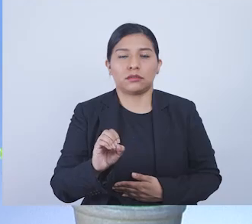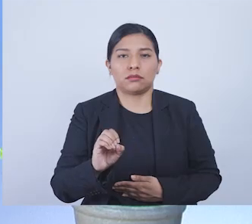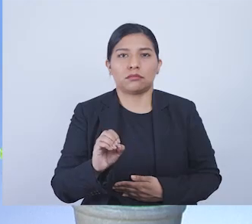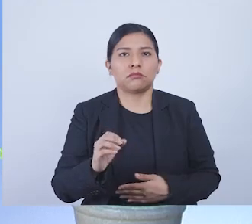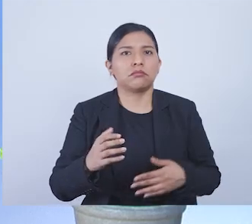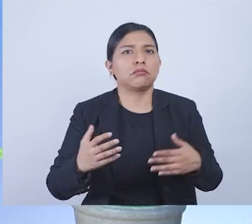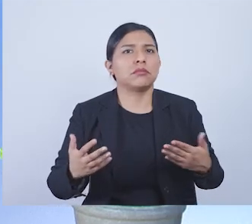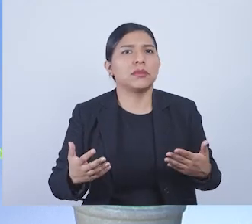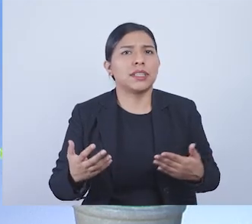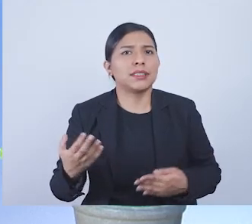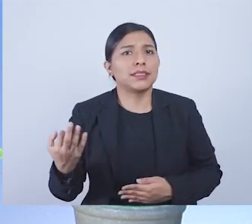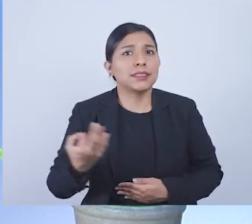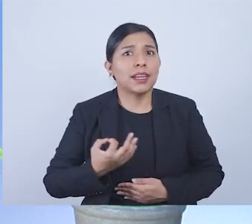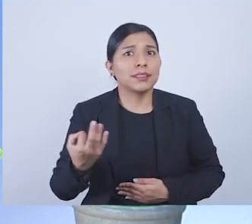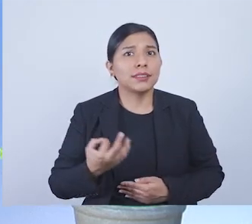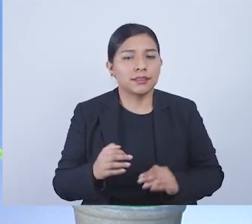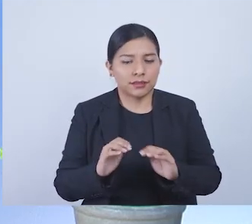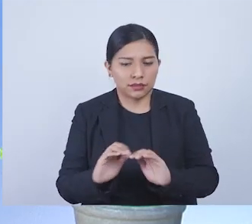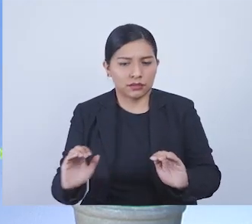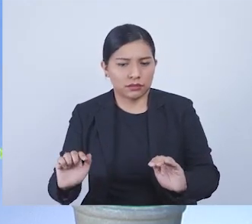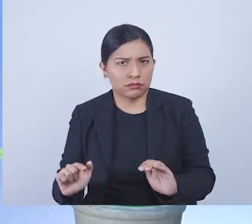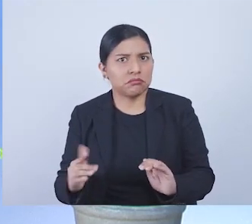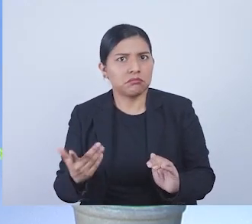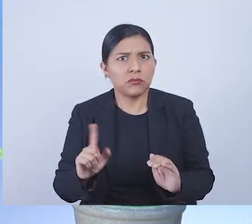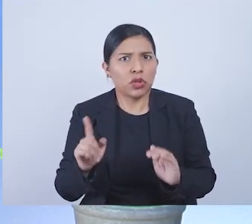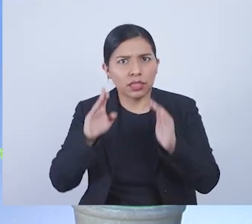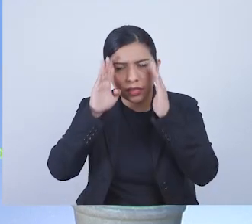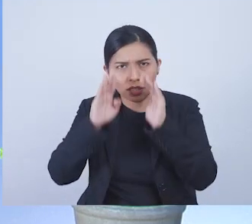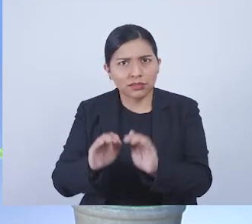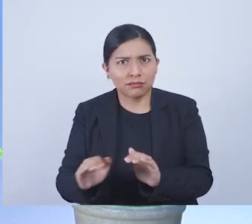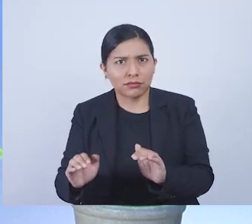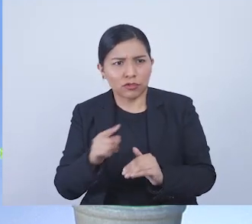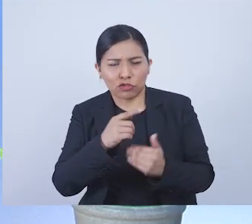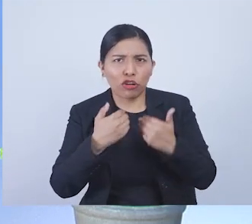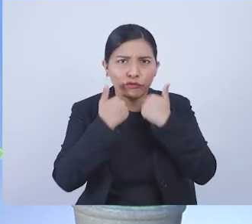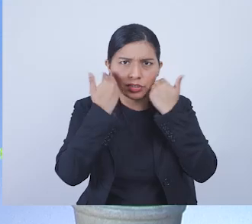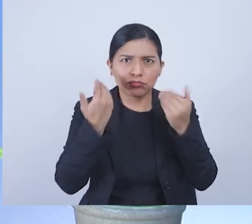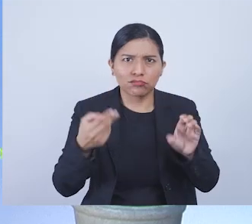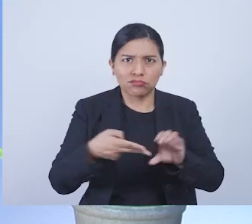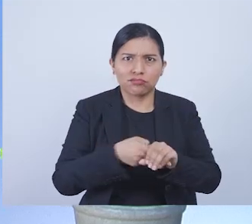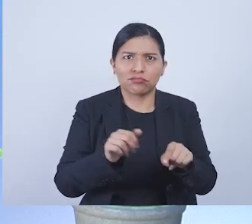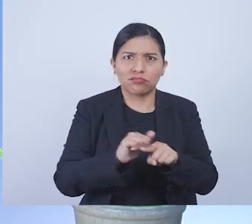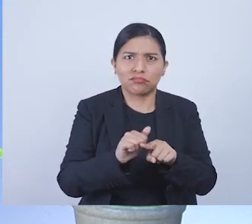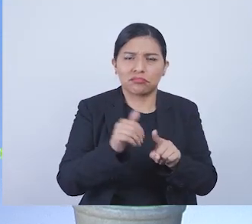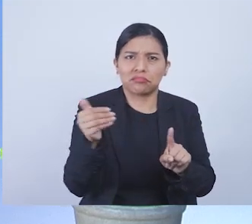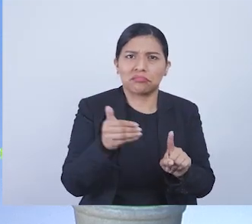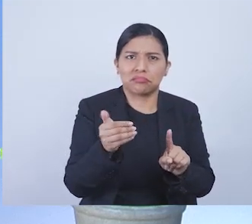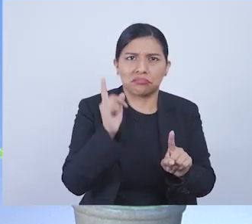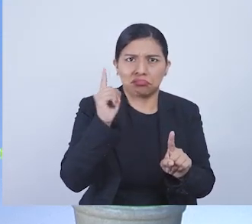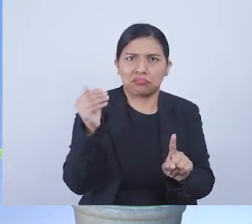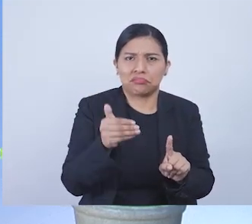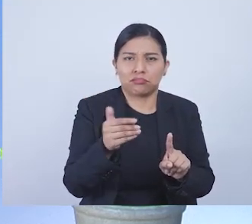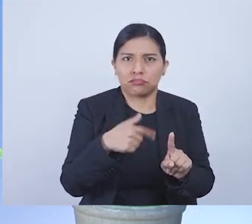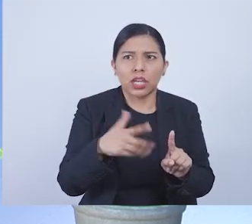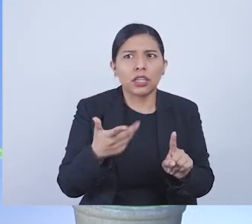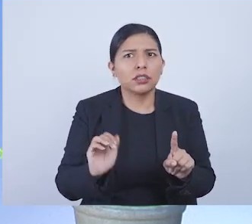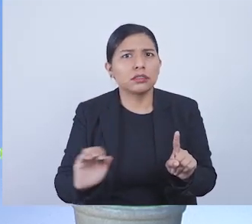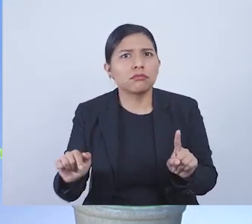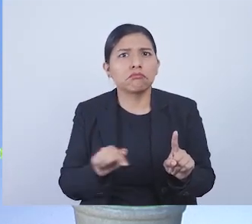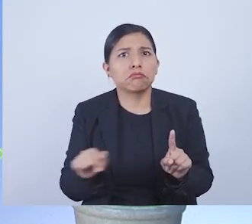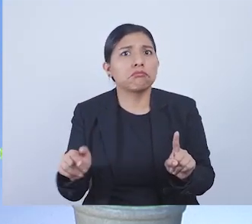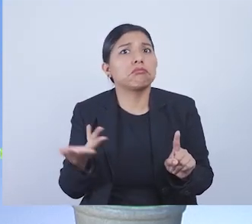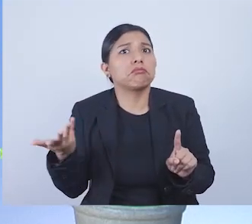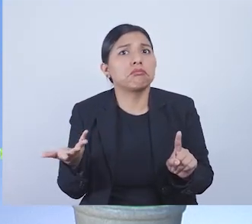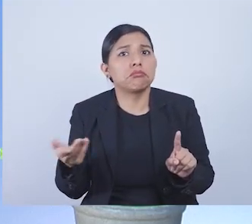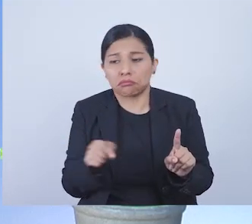la necesidad de nuestros niños en el país, de que era necesario que los niños